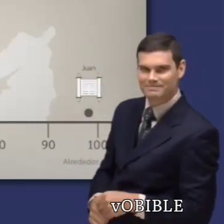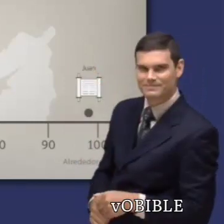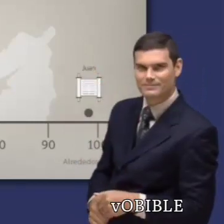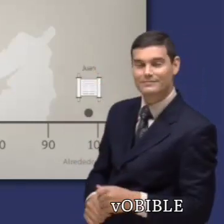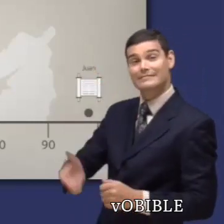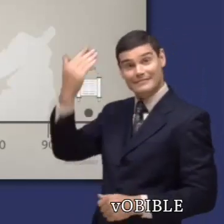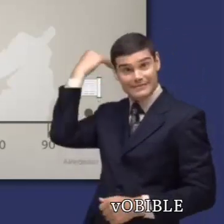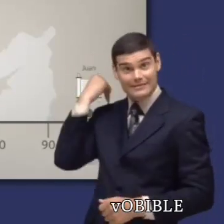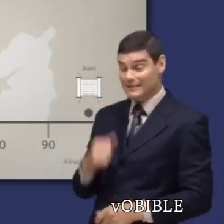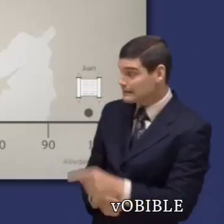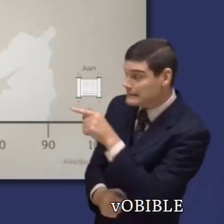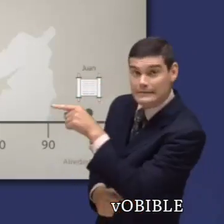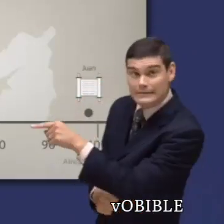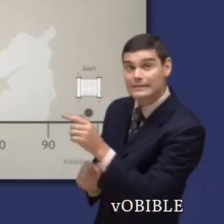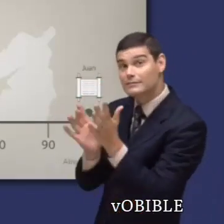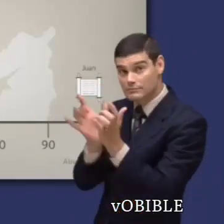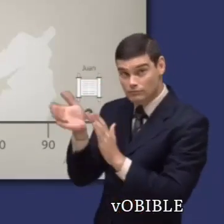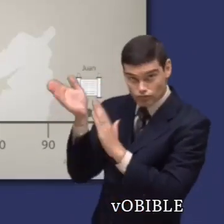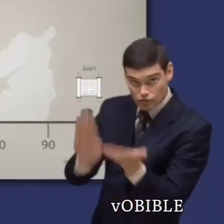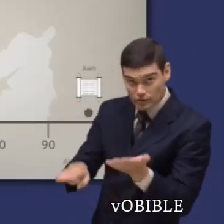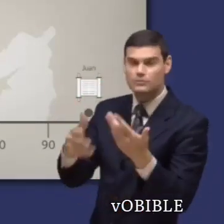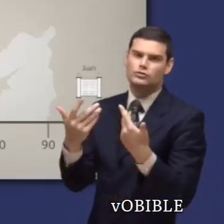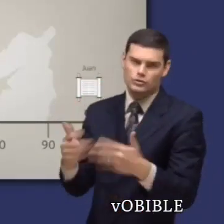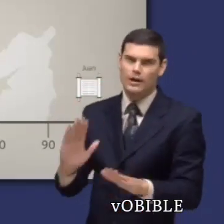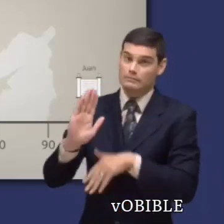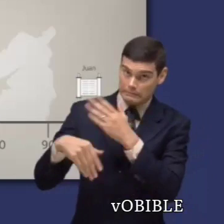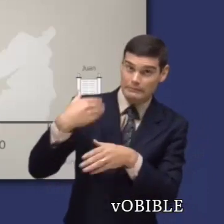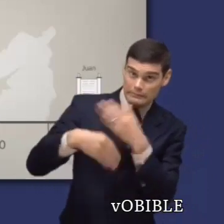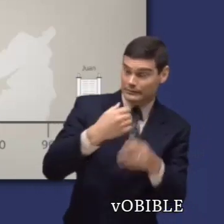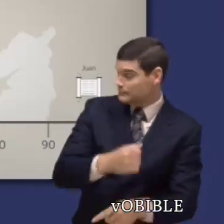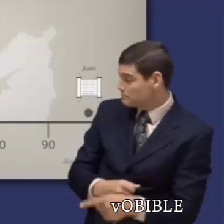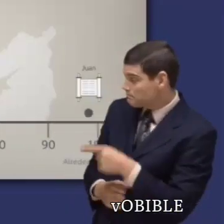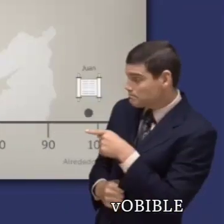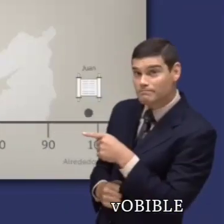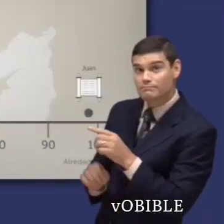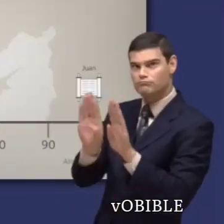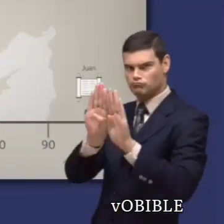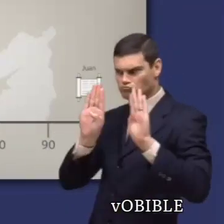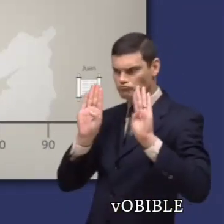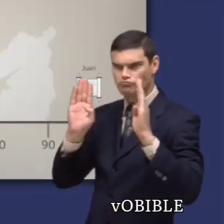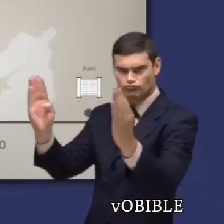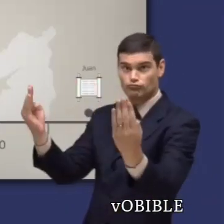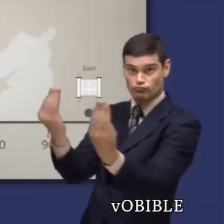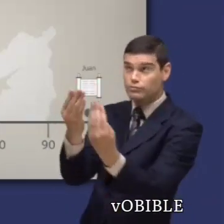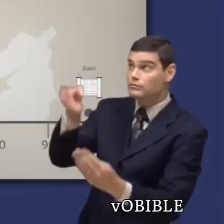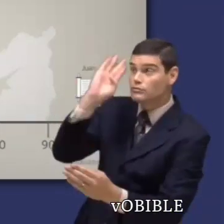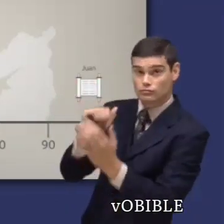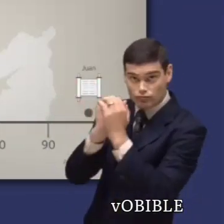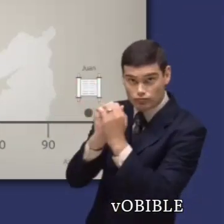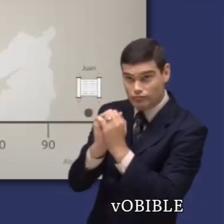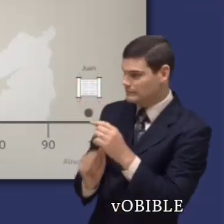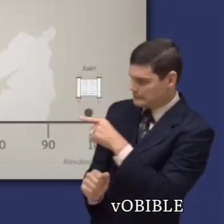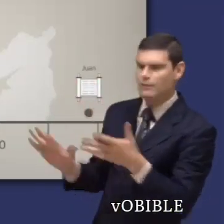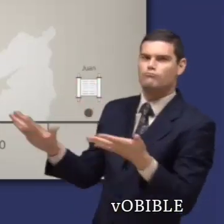año 98, casi 65 años después de la muerte de Jesús. Durante esas décadas, se